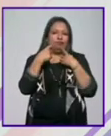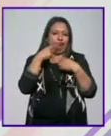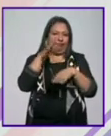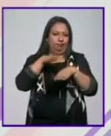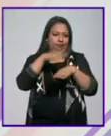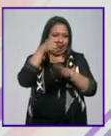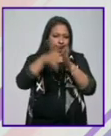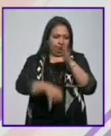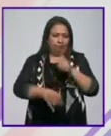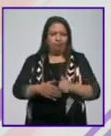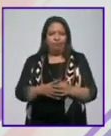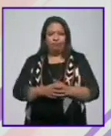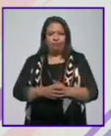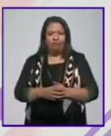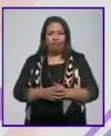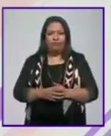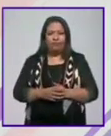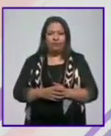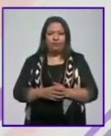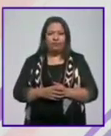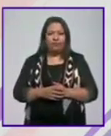sobre él.